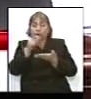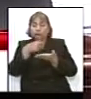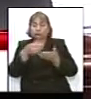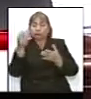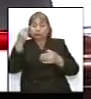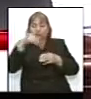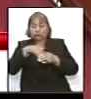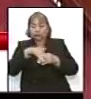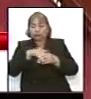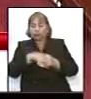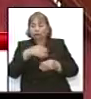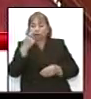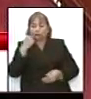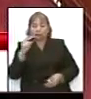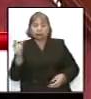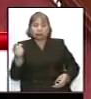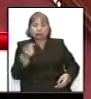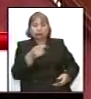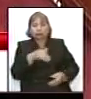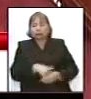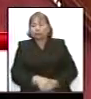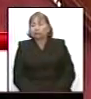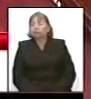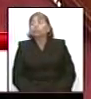para proceder a votar.